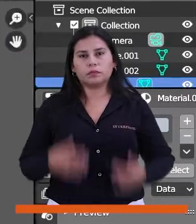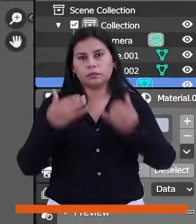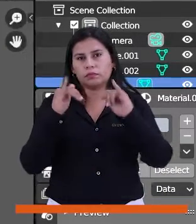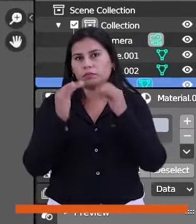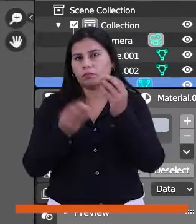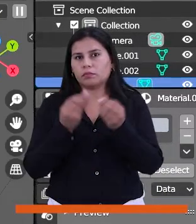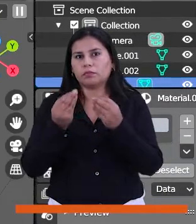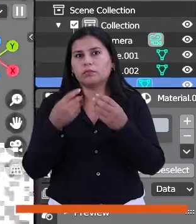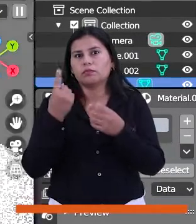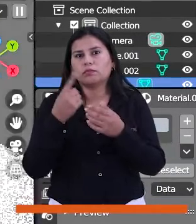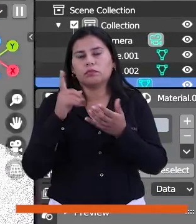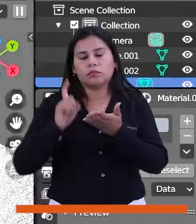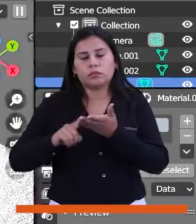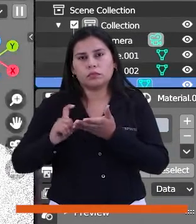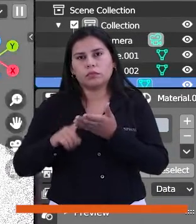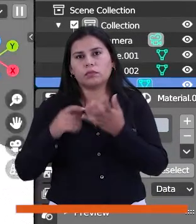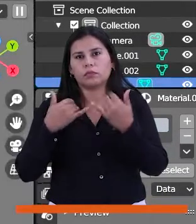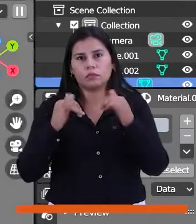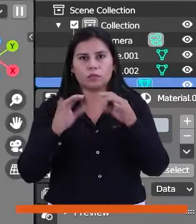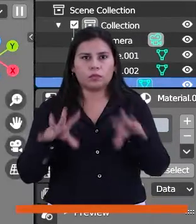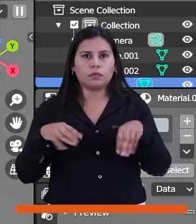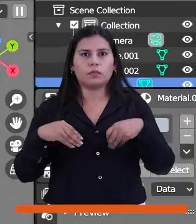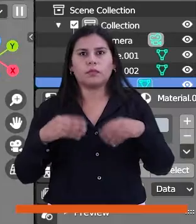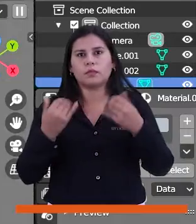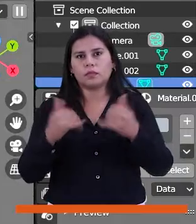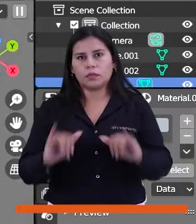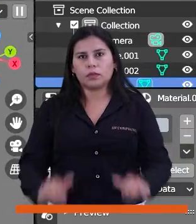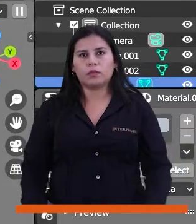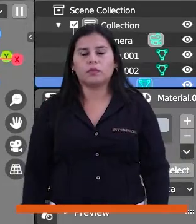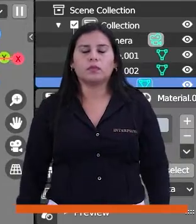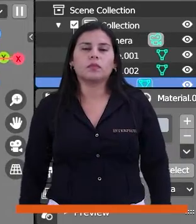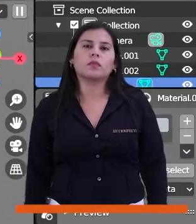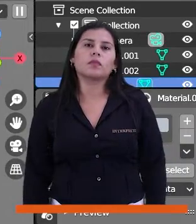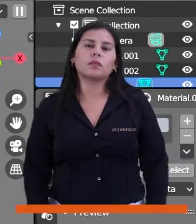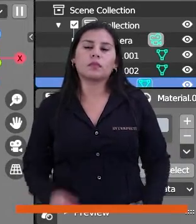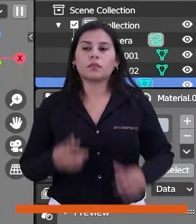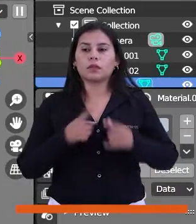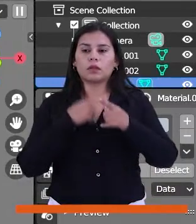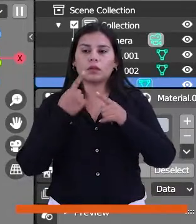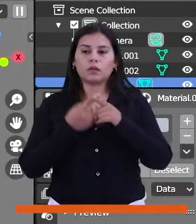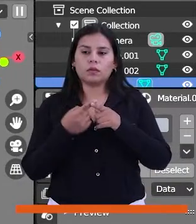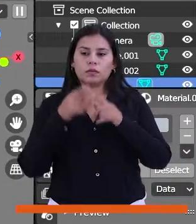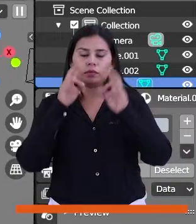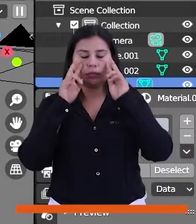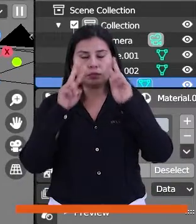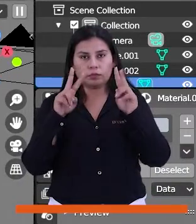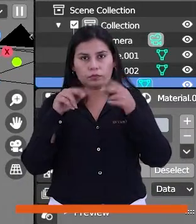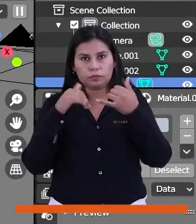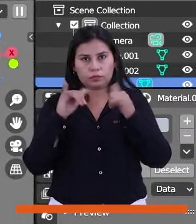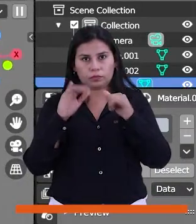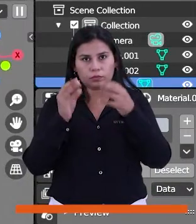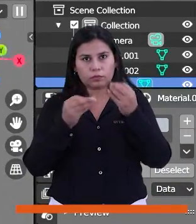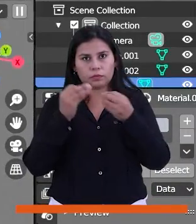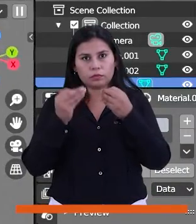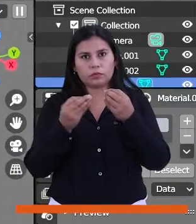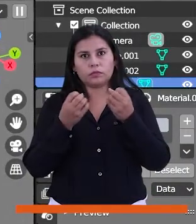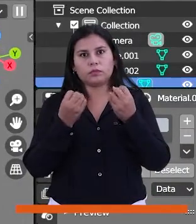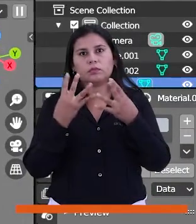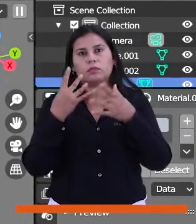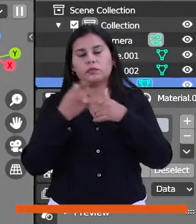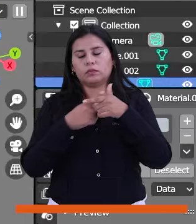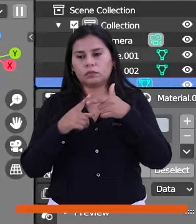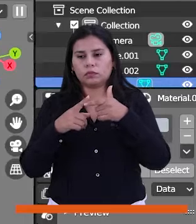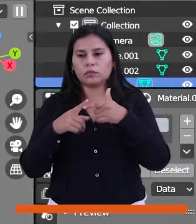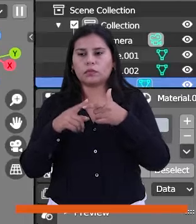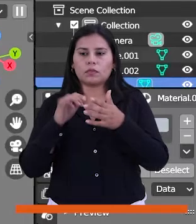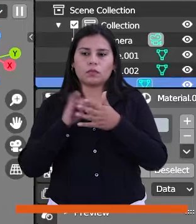Y ahí solamente hago clic y automáticamente entonces ya se une. Entonces vean que ya aquí queda aplicada la